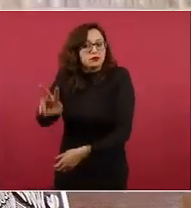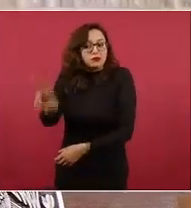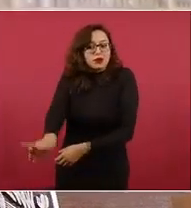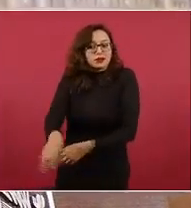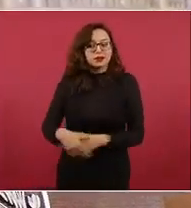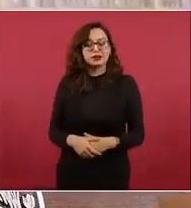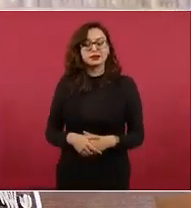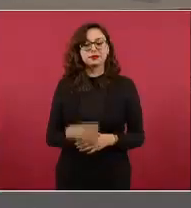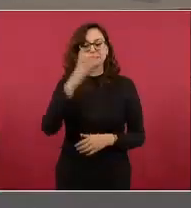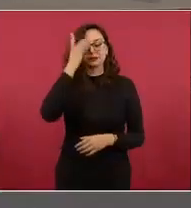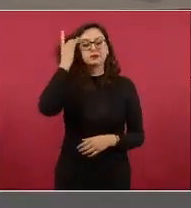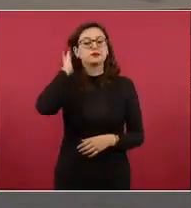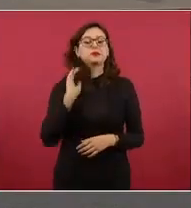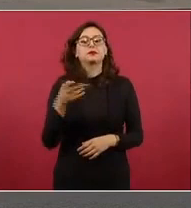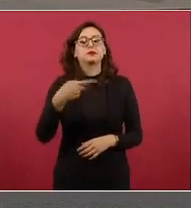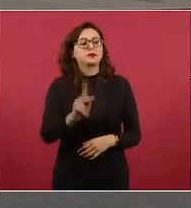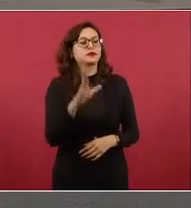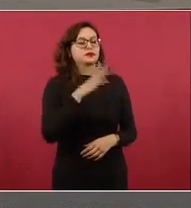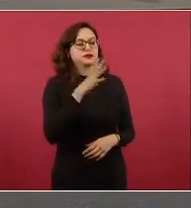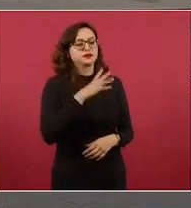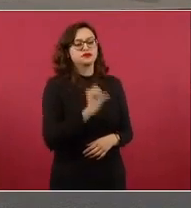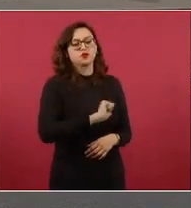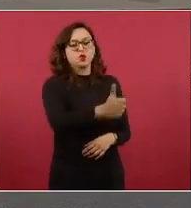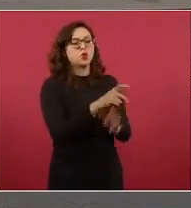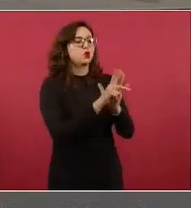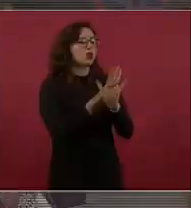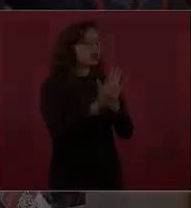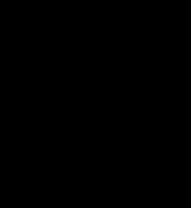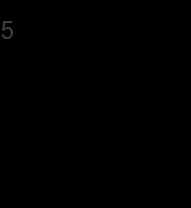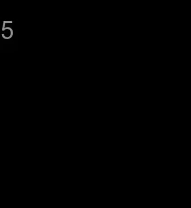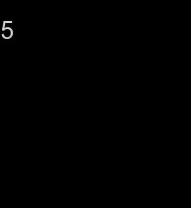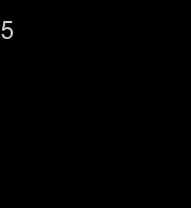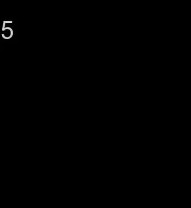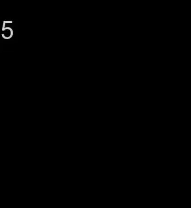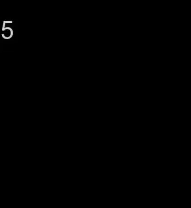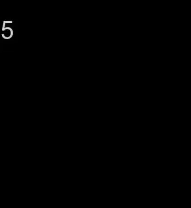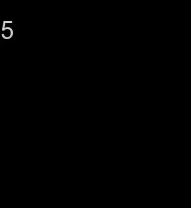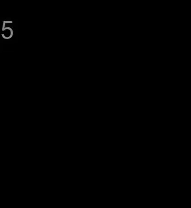Pero podría nombrar a muchos periódicos, medios nacionales e internacionales.